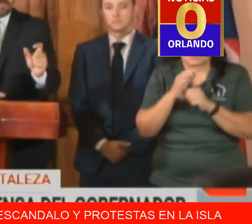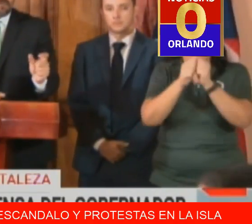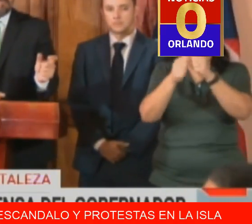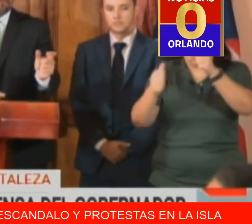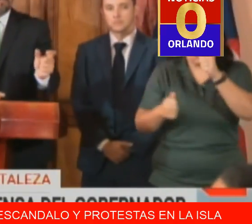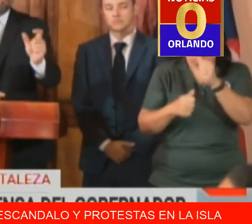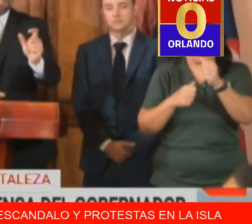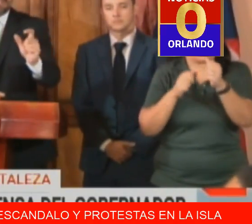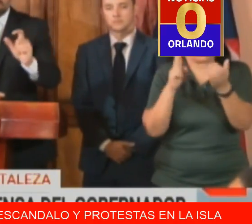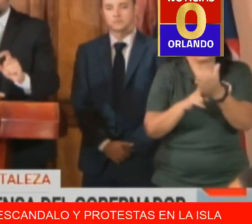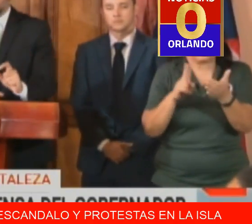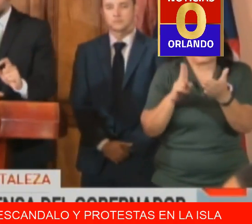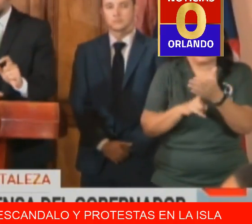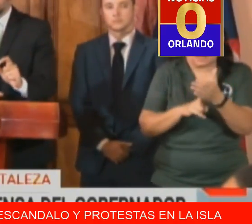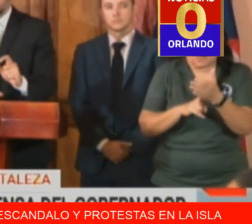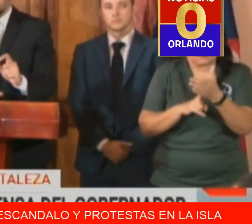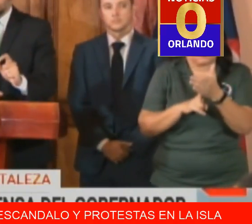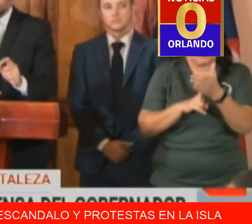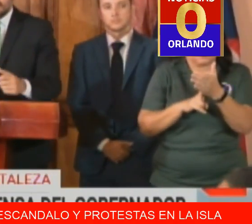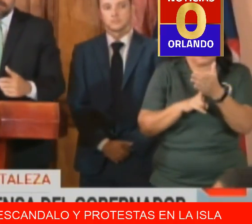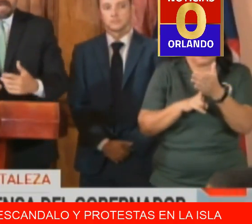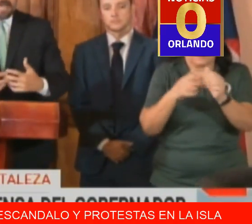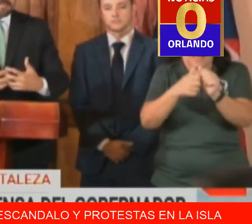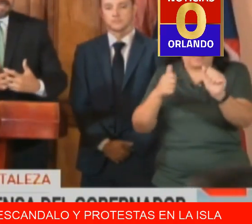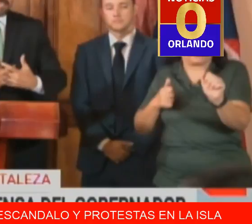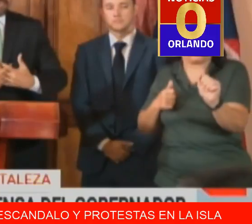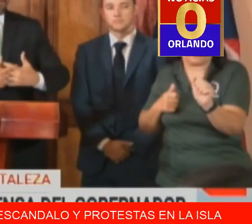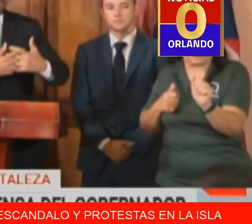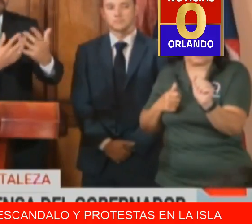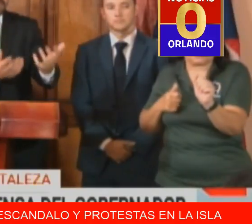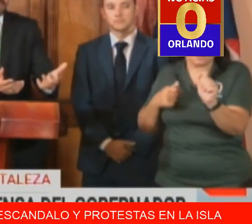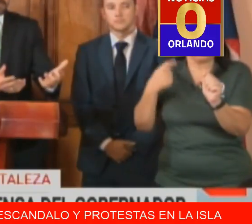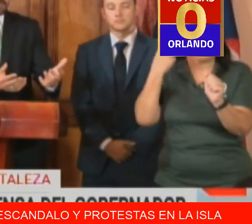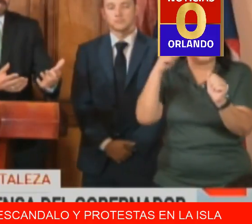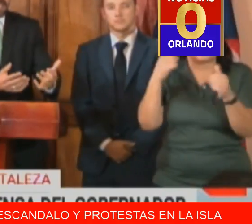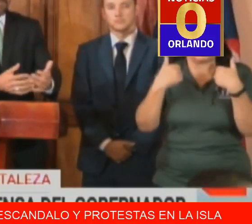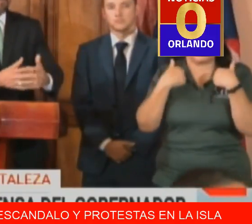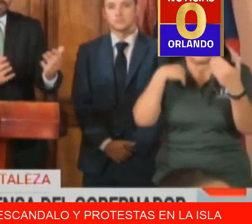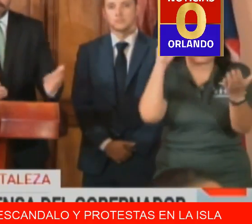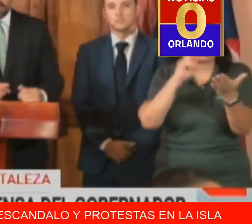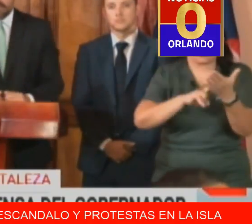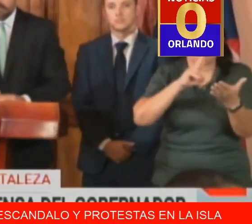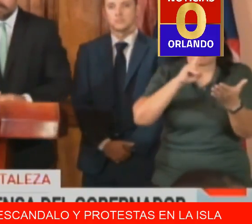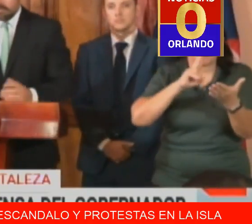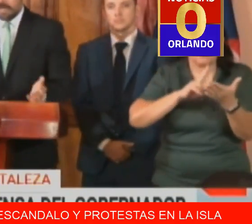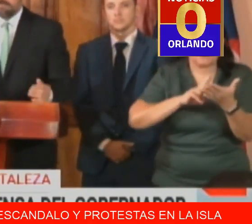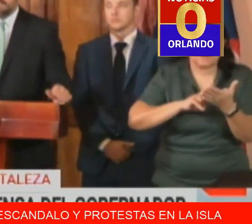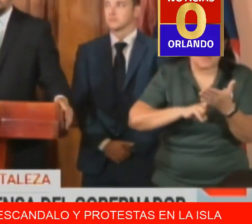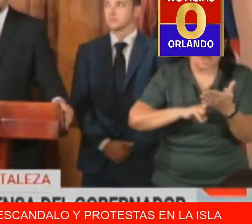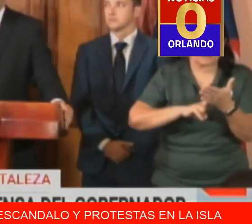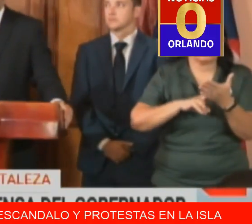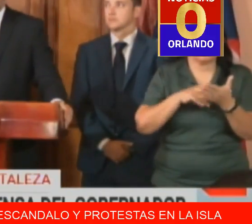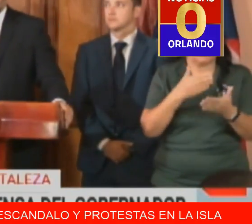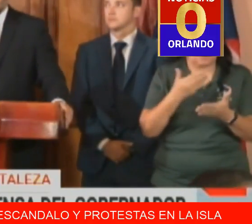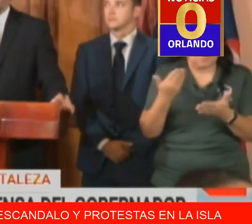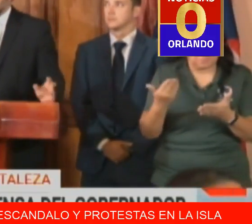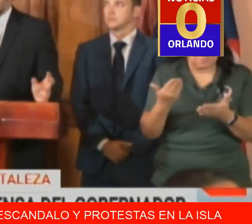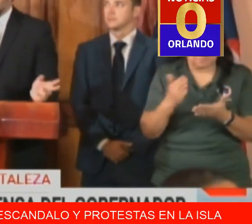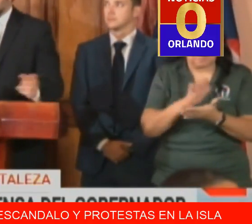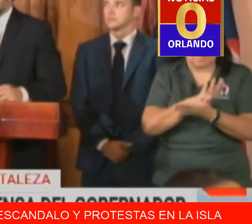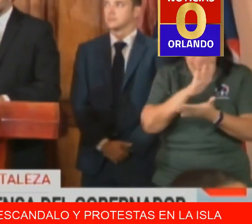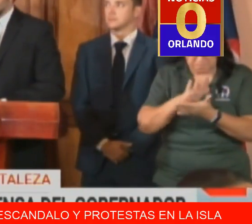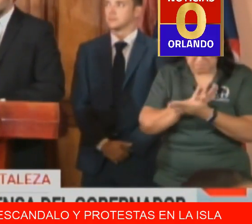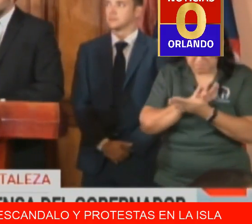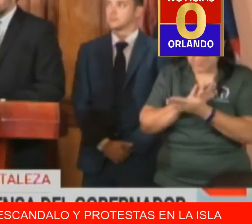subcontratación como subterfugio para tener que documentar un sinnúmero de cosas, ¿verdad?